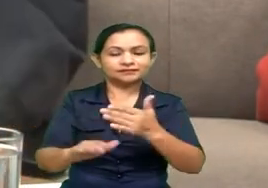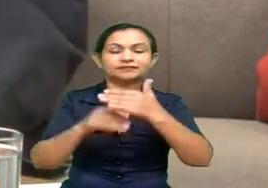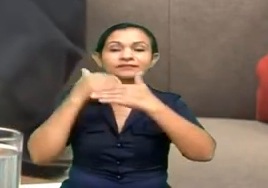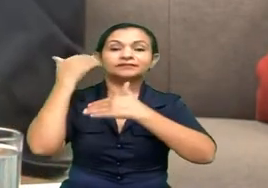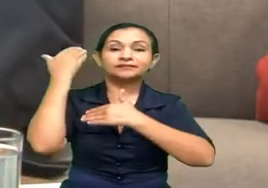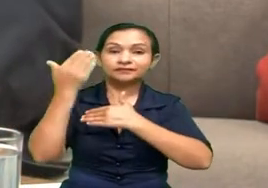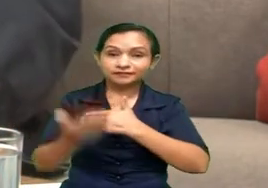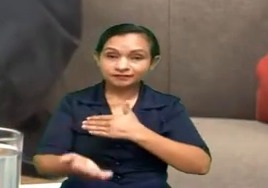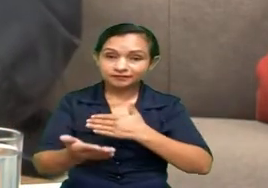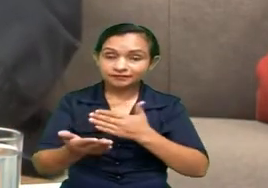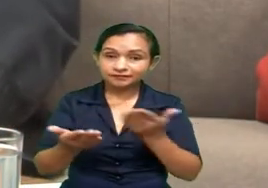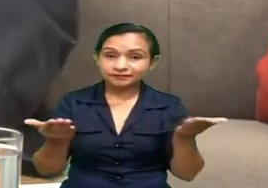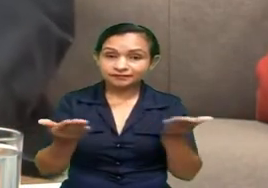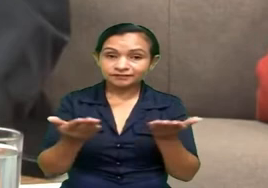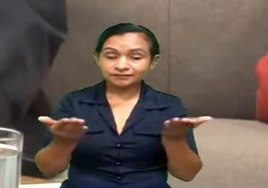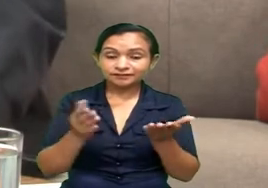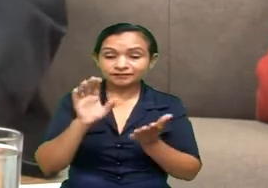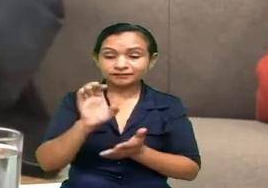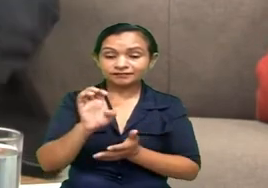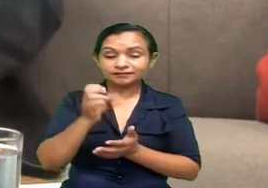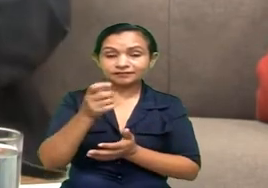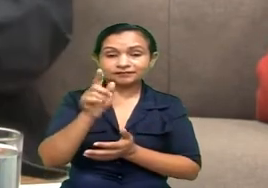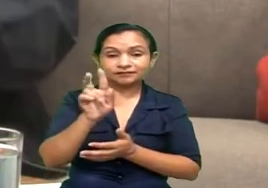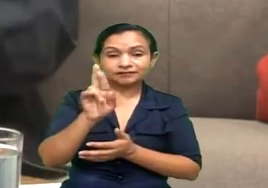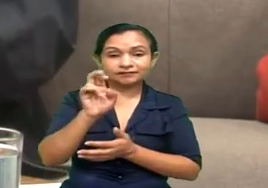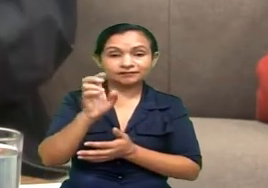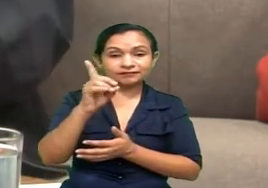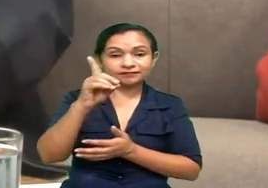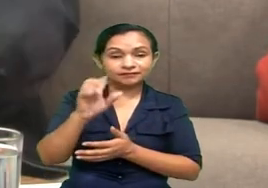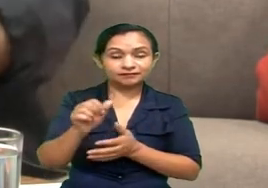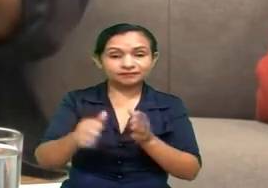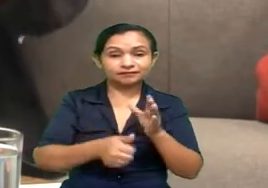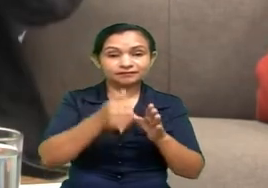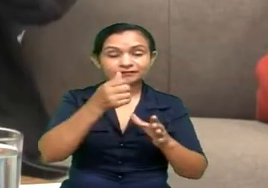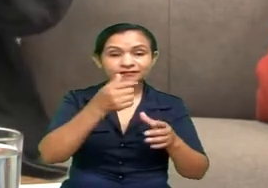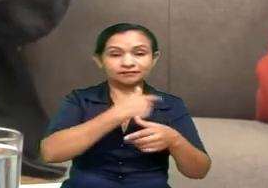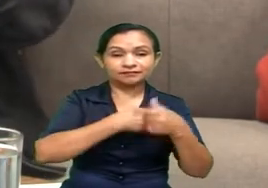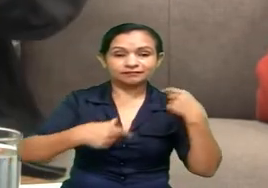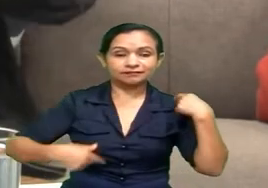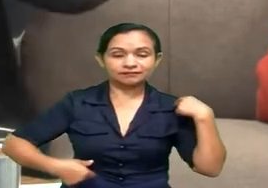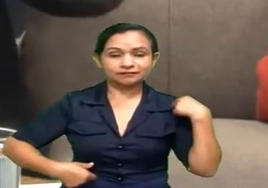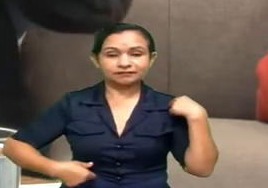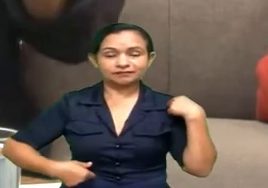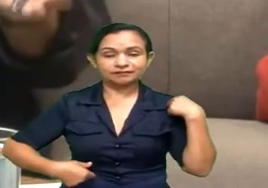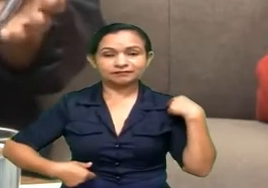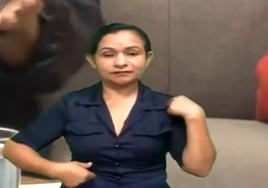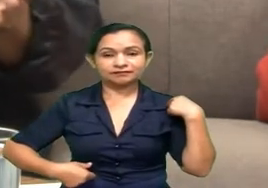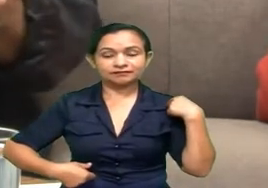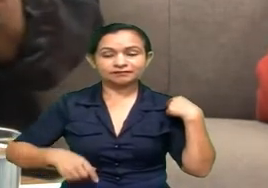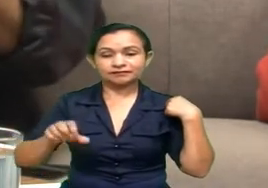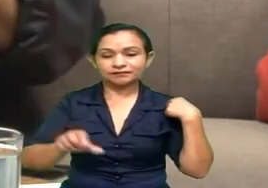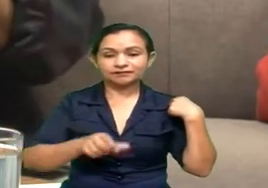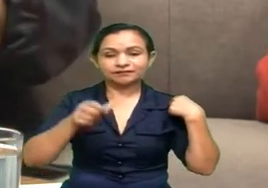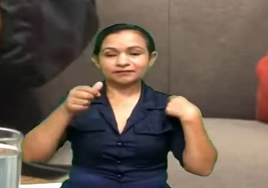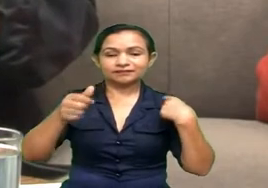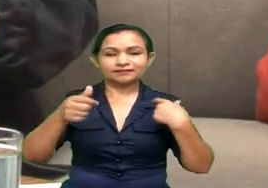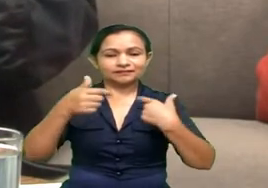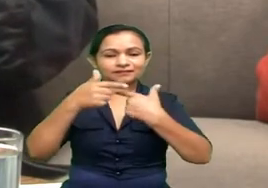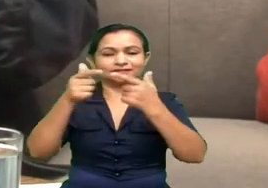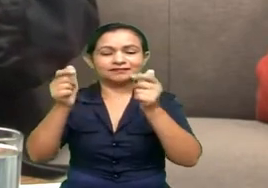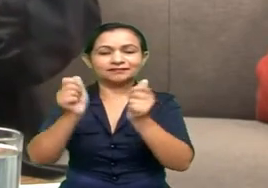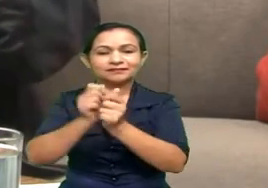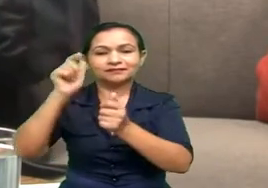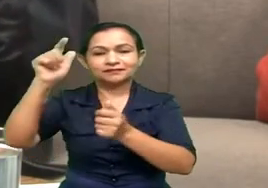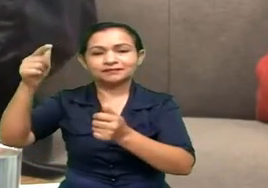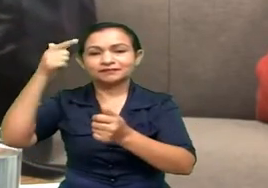posteriormente Estrada, que fue destituido de presidente, se va y crea otro